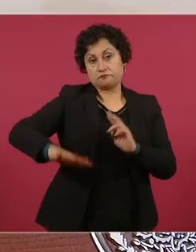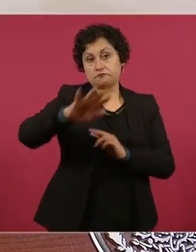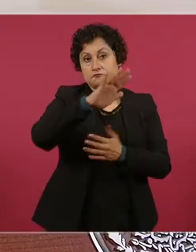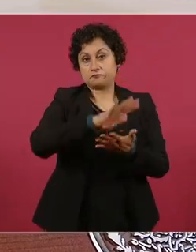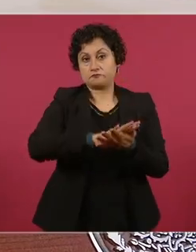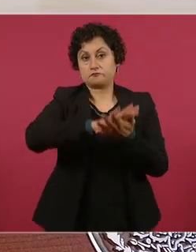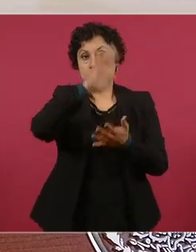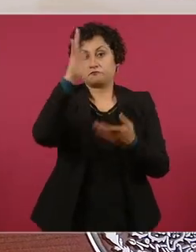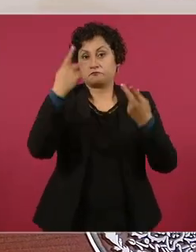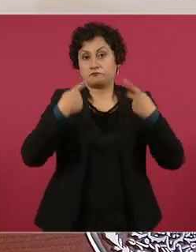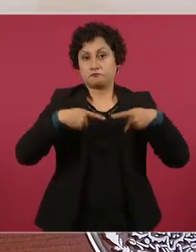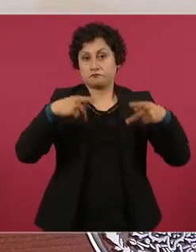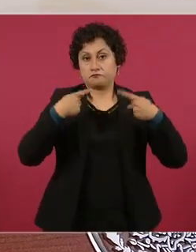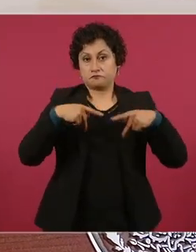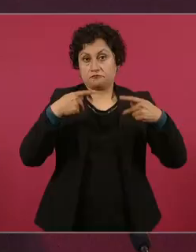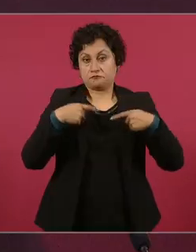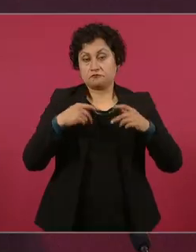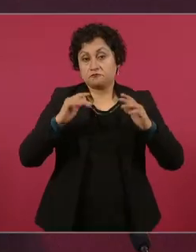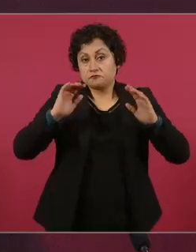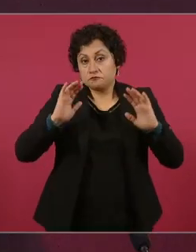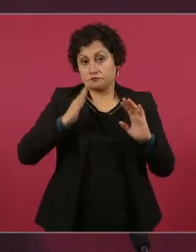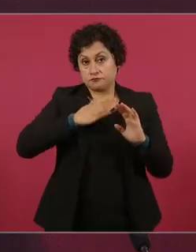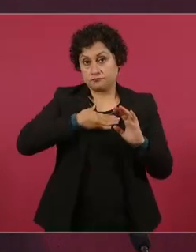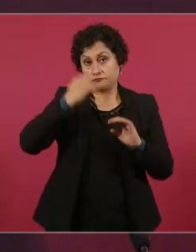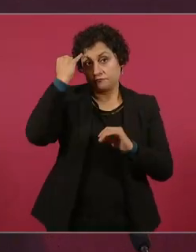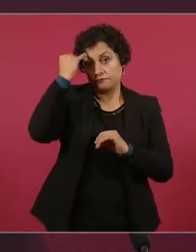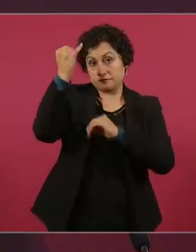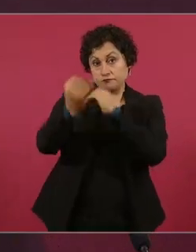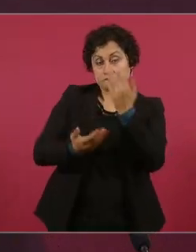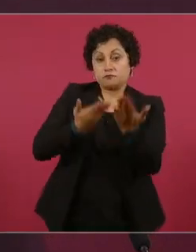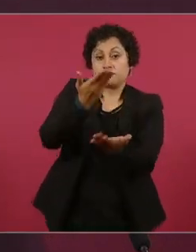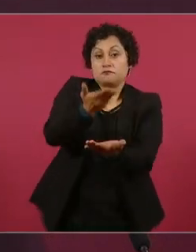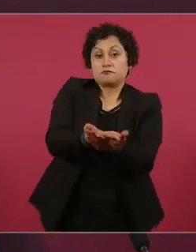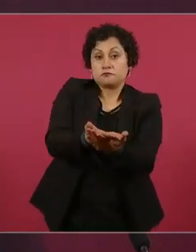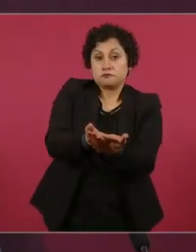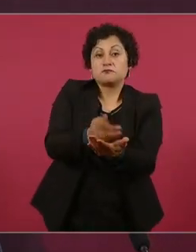que se democratizara el Poder Judicial,